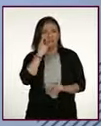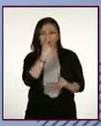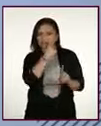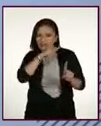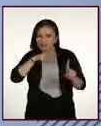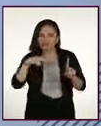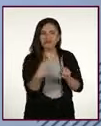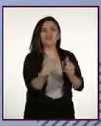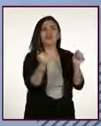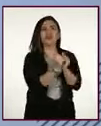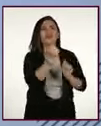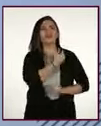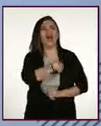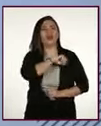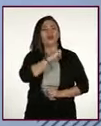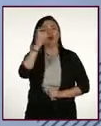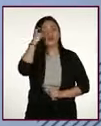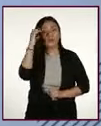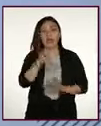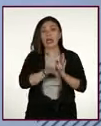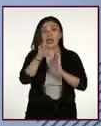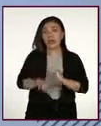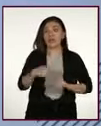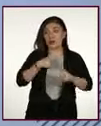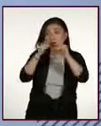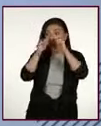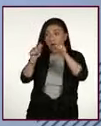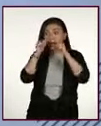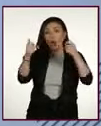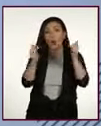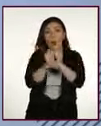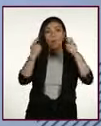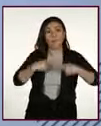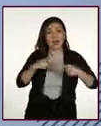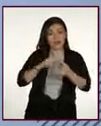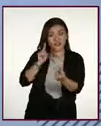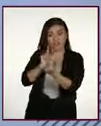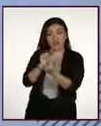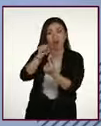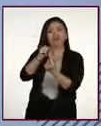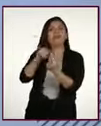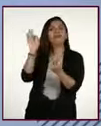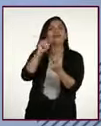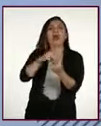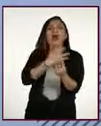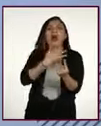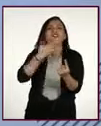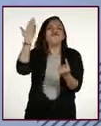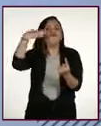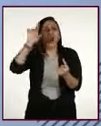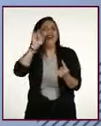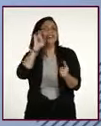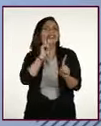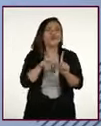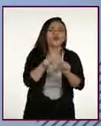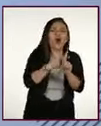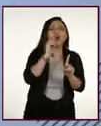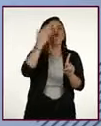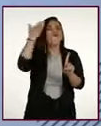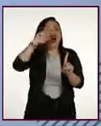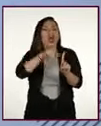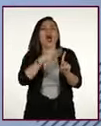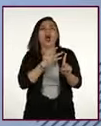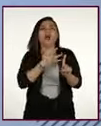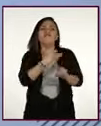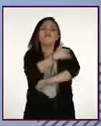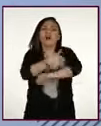pública, que cuando vamos a atender a alguien, tal vez esa persona tiene un familiar desaparecido, sufrió abuso sexual, insisto, somos el primer